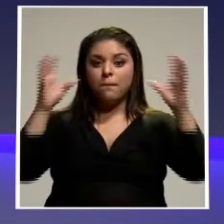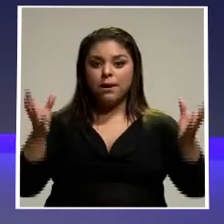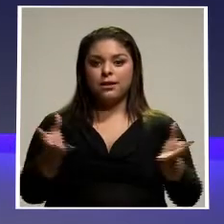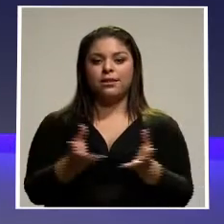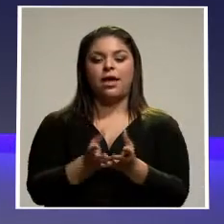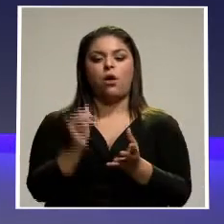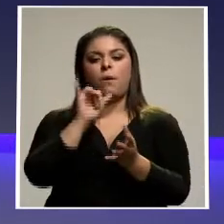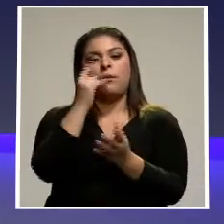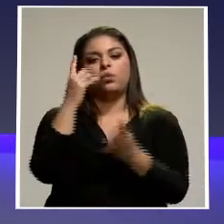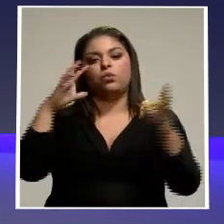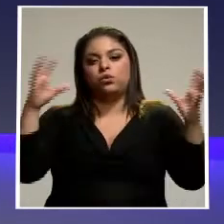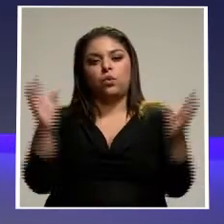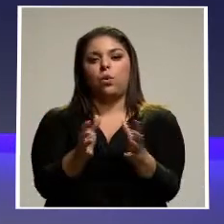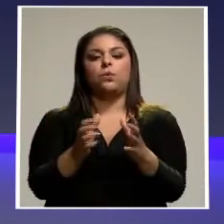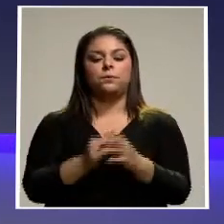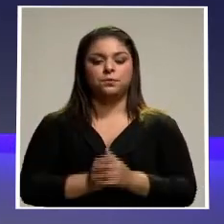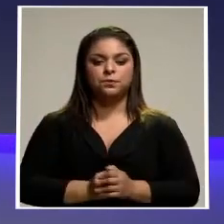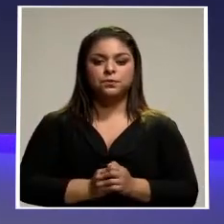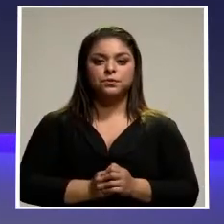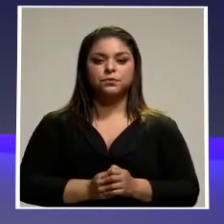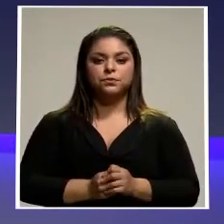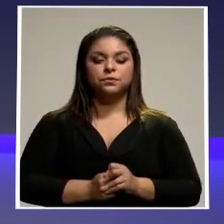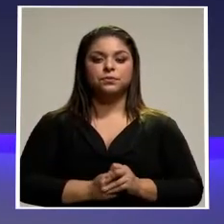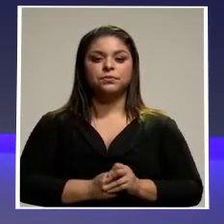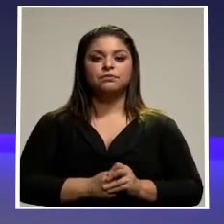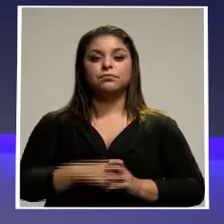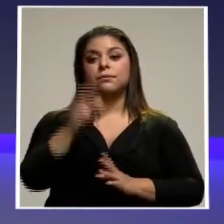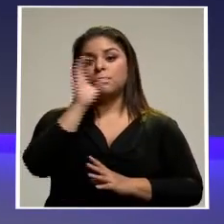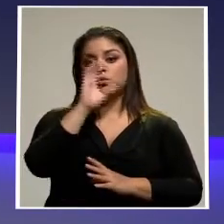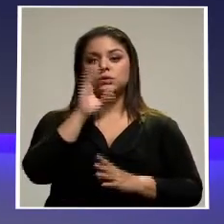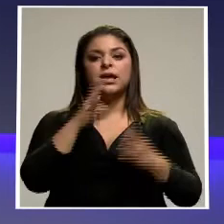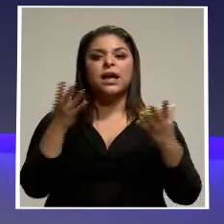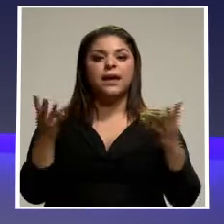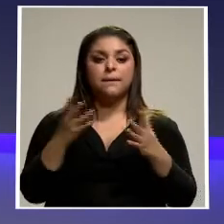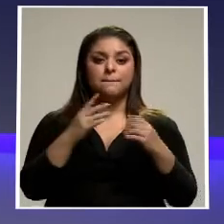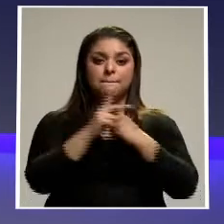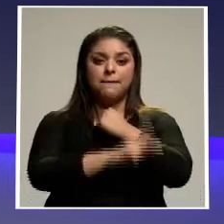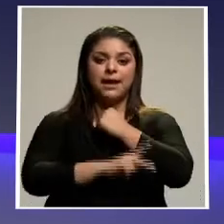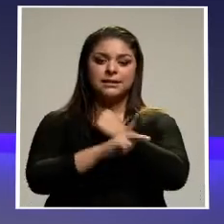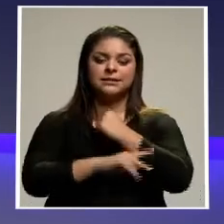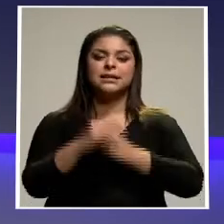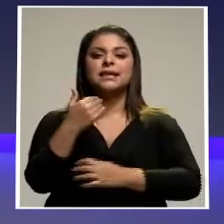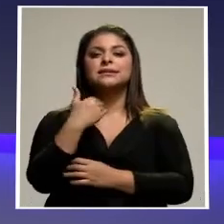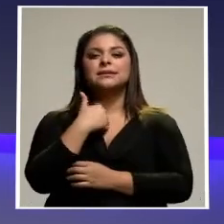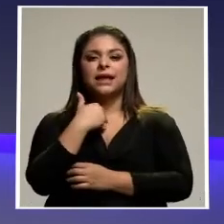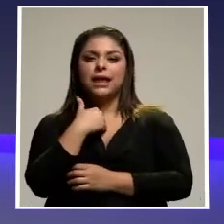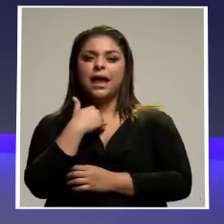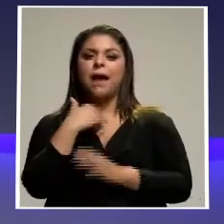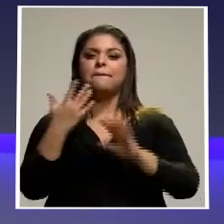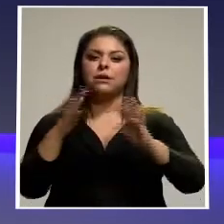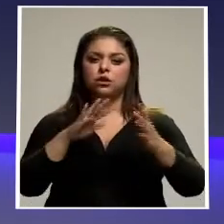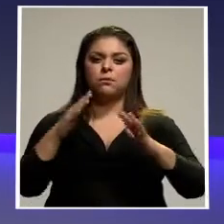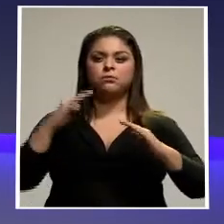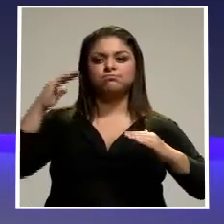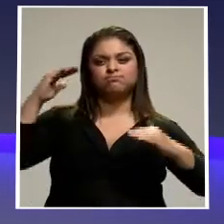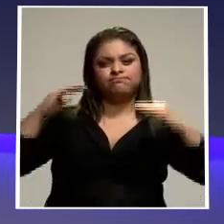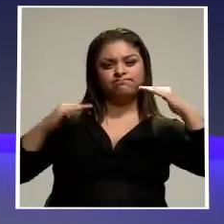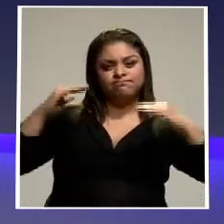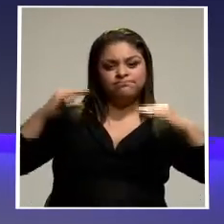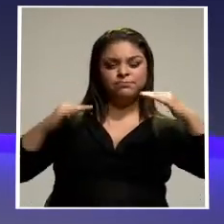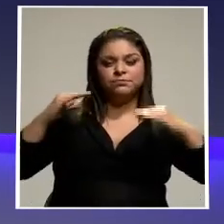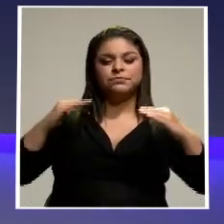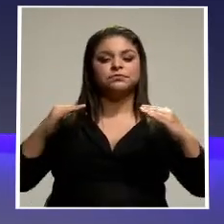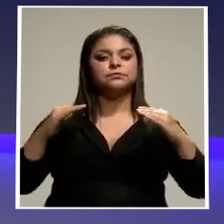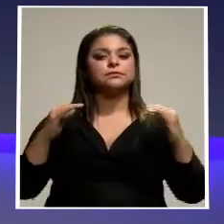todo. Entonces, se busca que los países tengan al menos esos estándares sin perjuicio de que en